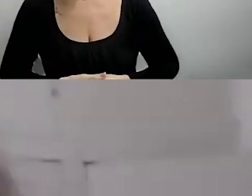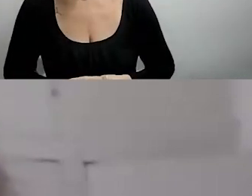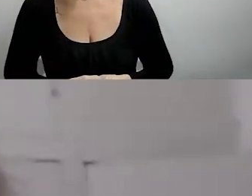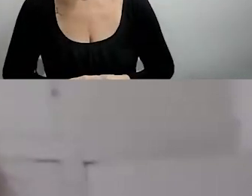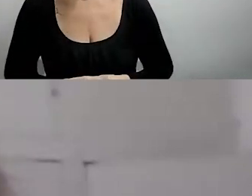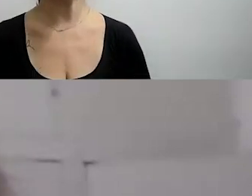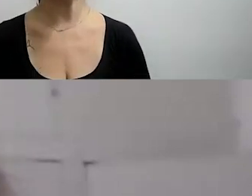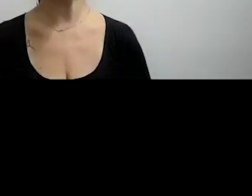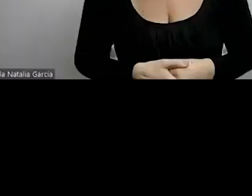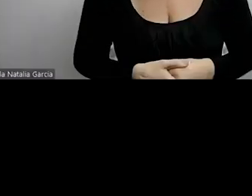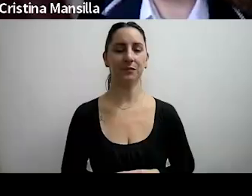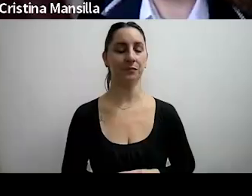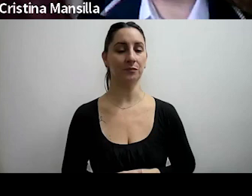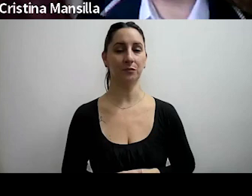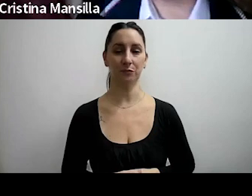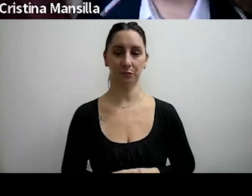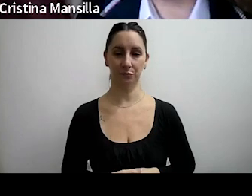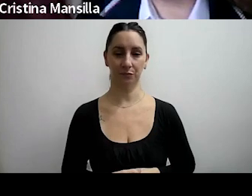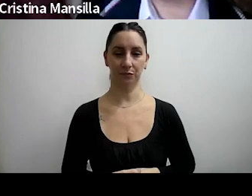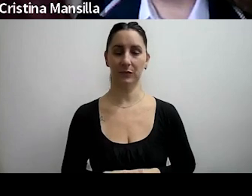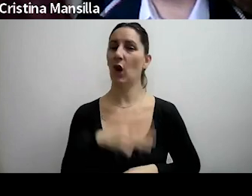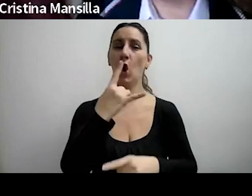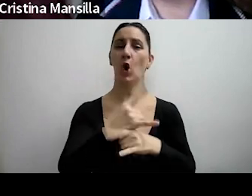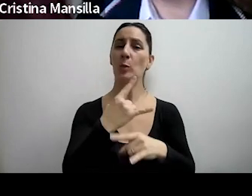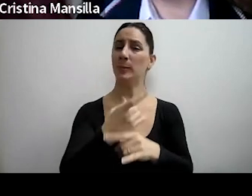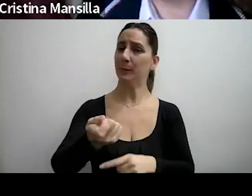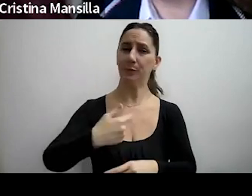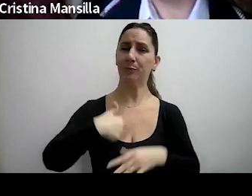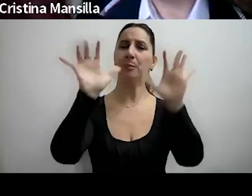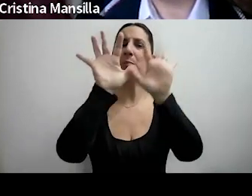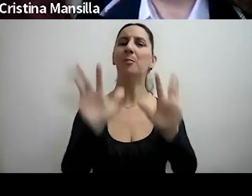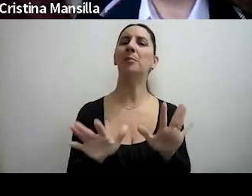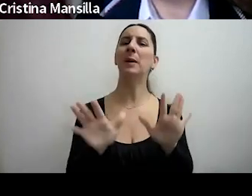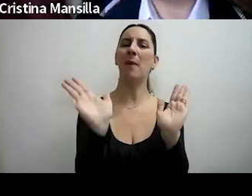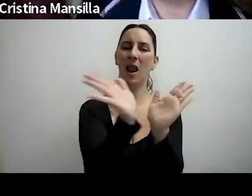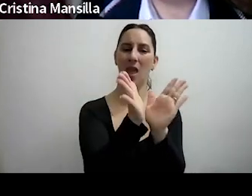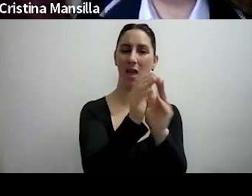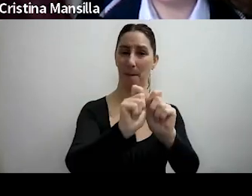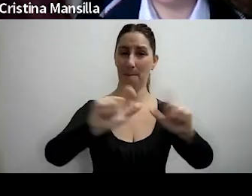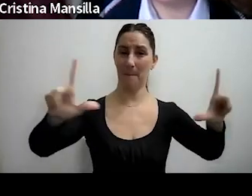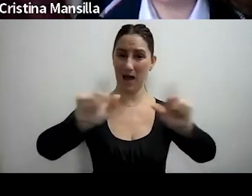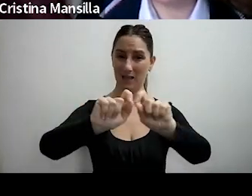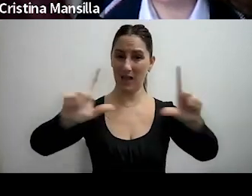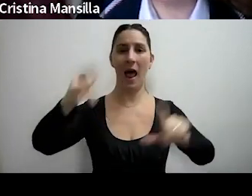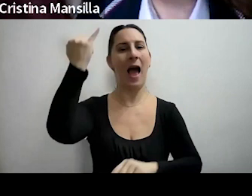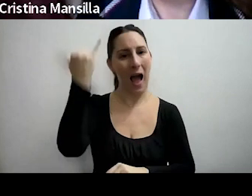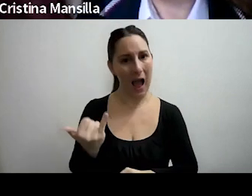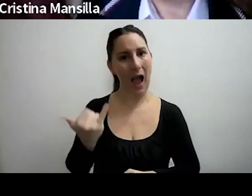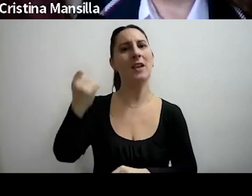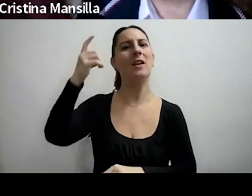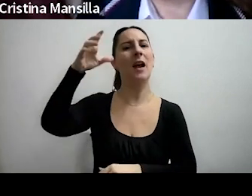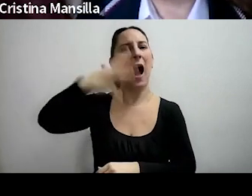Como siempre, preparé este material que ya lo dispone la gente de